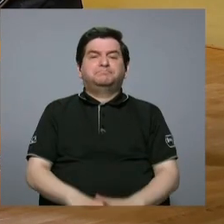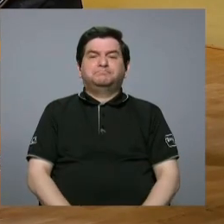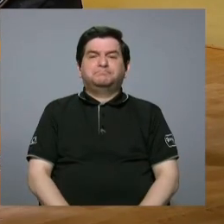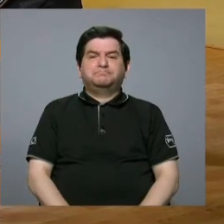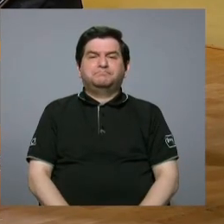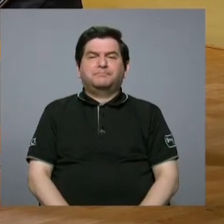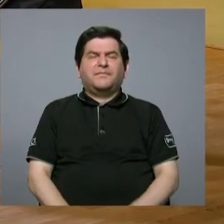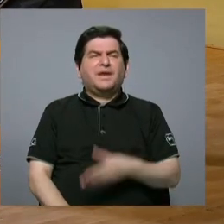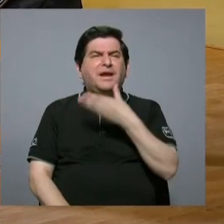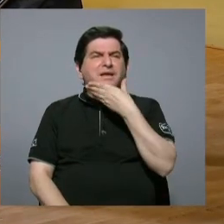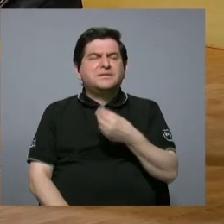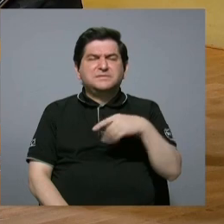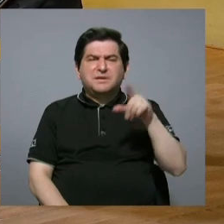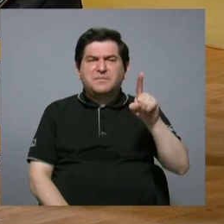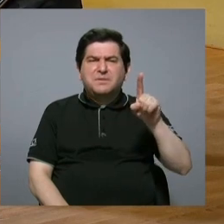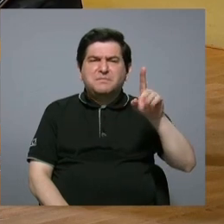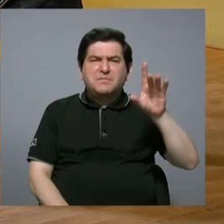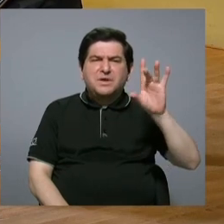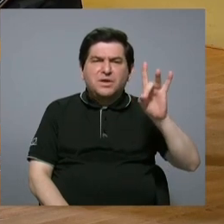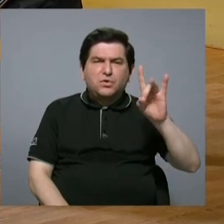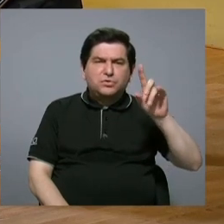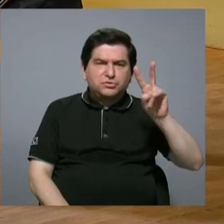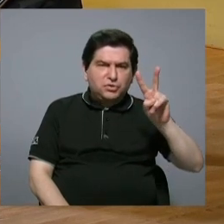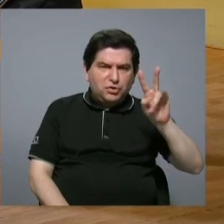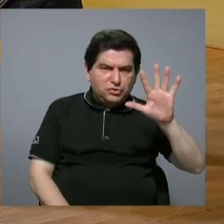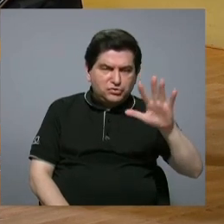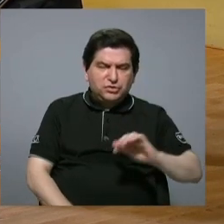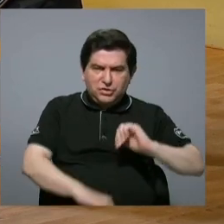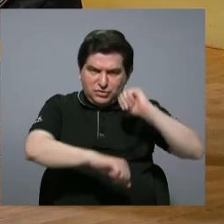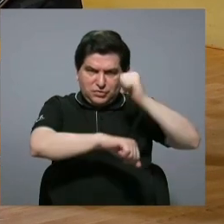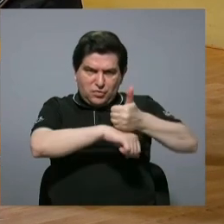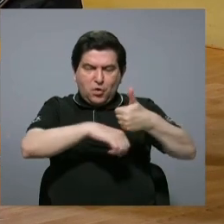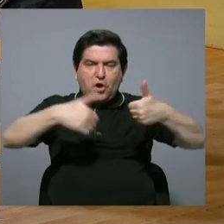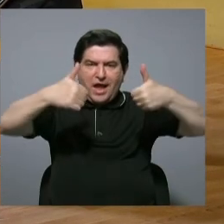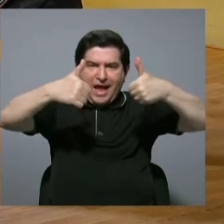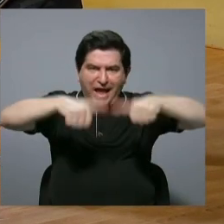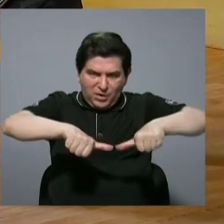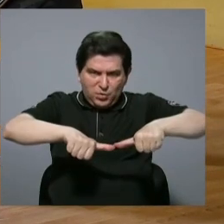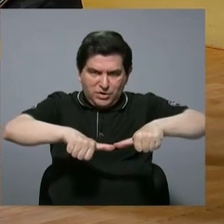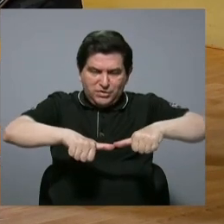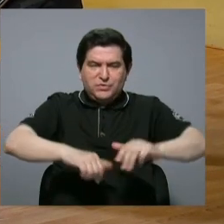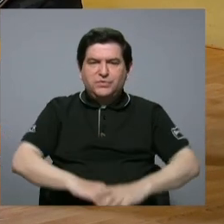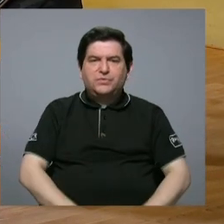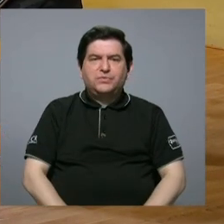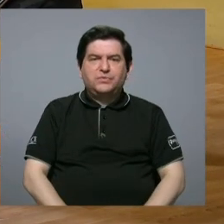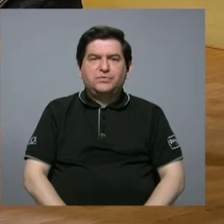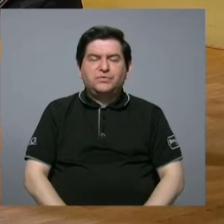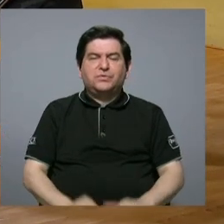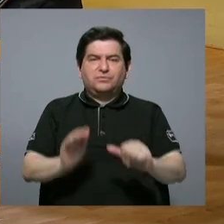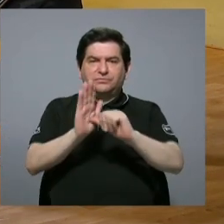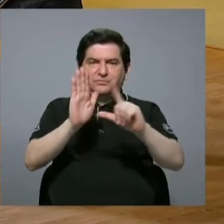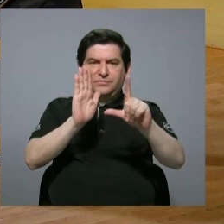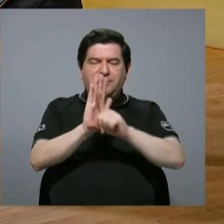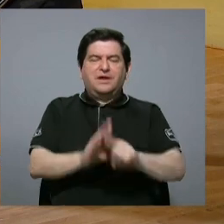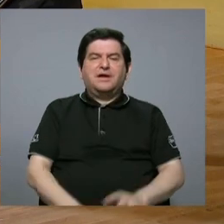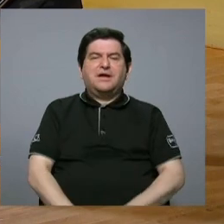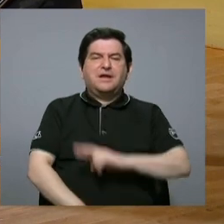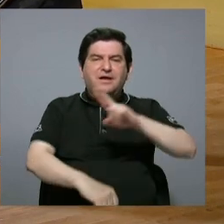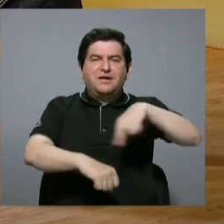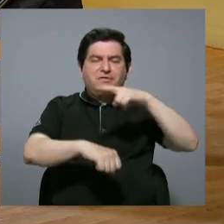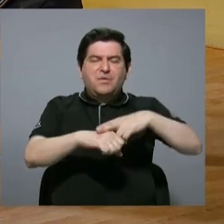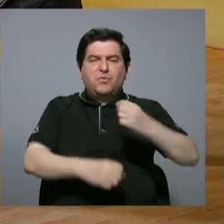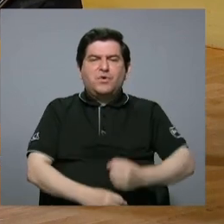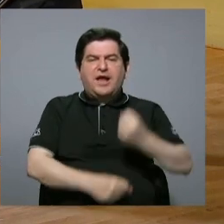en diciembre del 25 ya se establece un acuerdo del poder, un acuerdo legislativo de la República Federal,